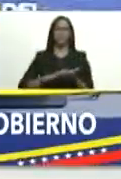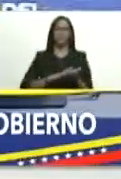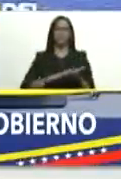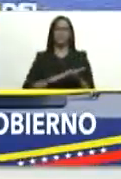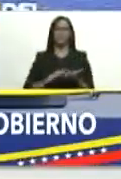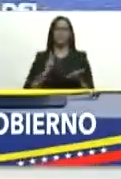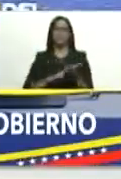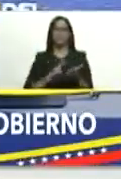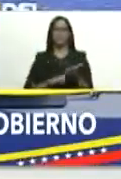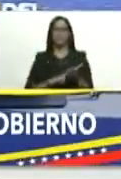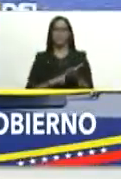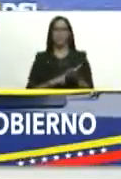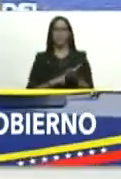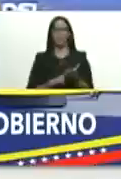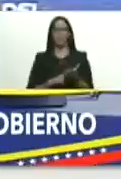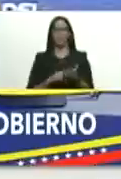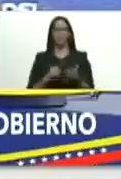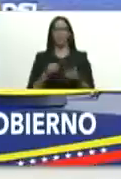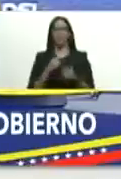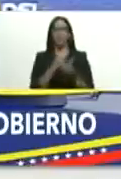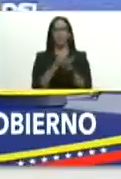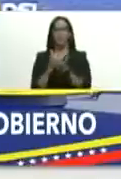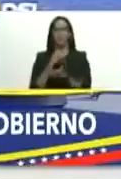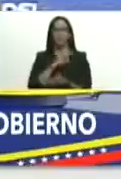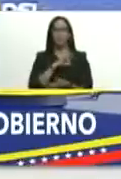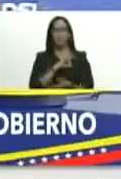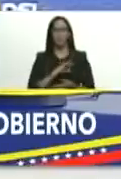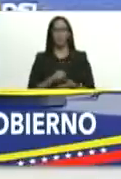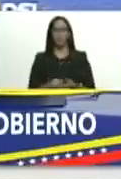el estado de bienestar social,